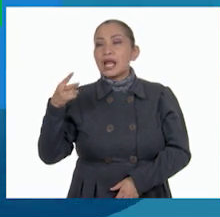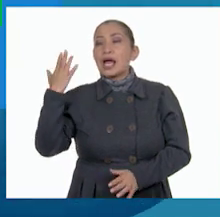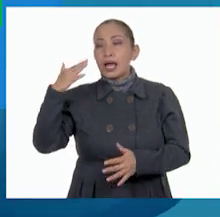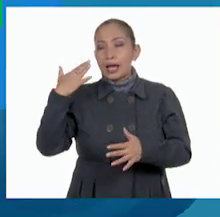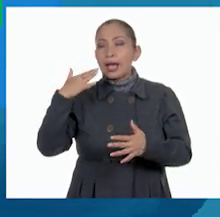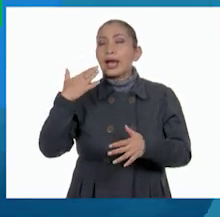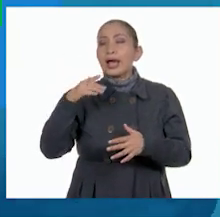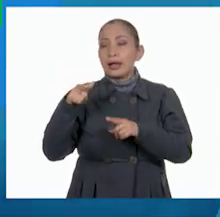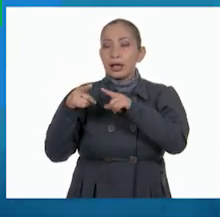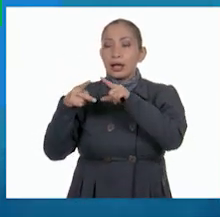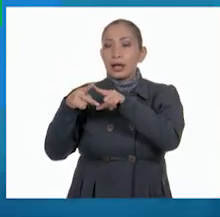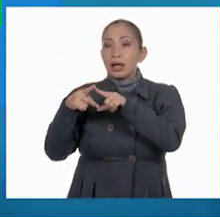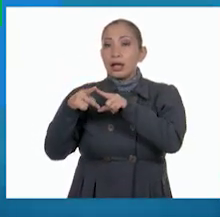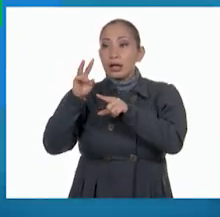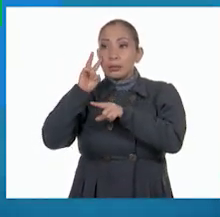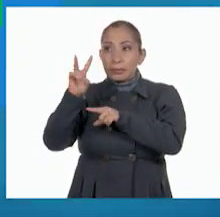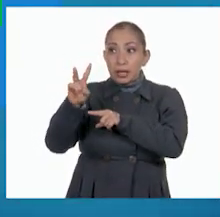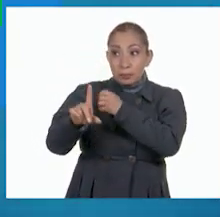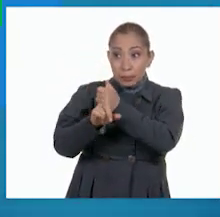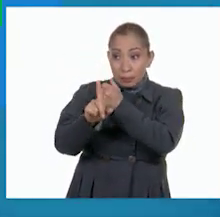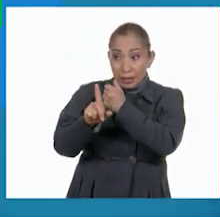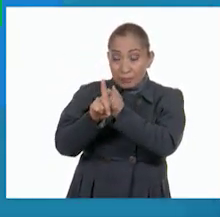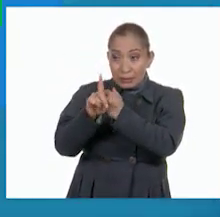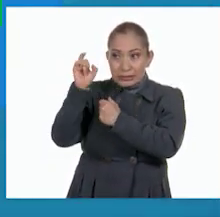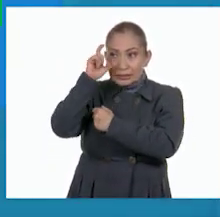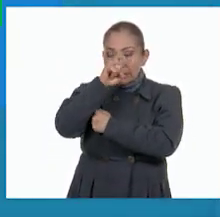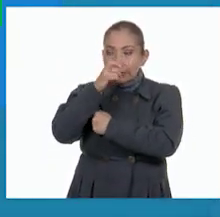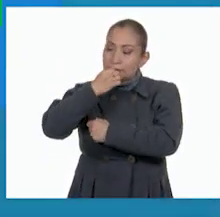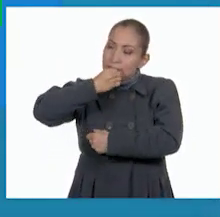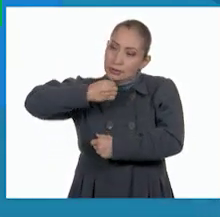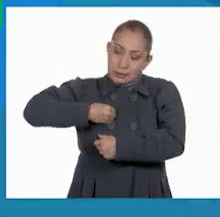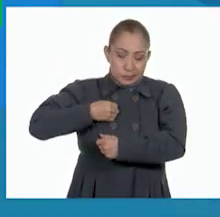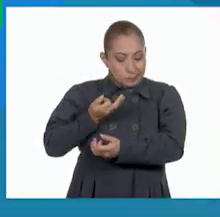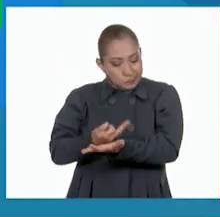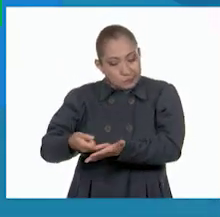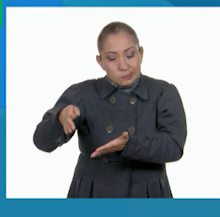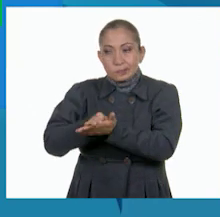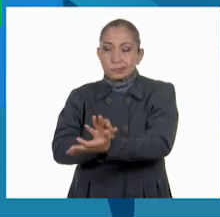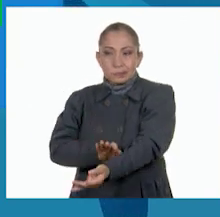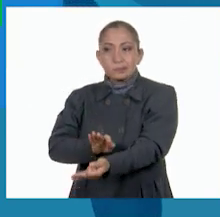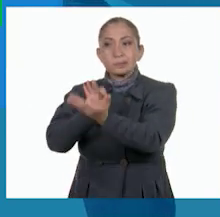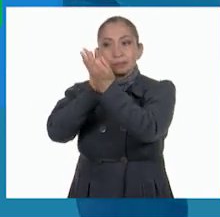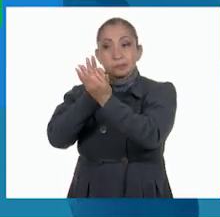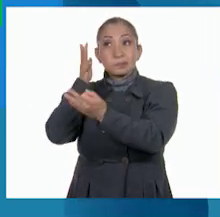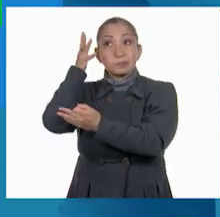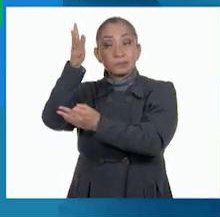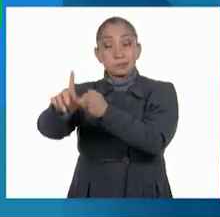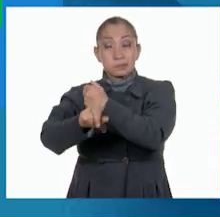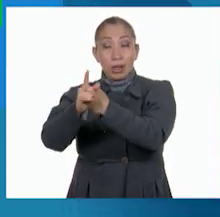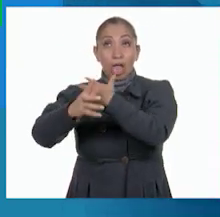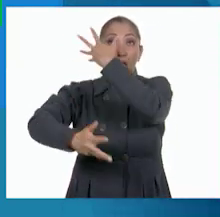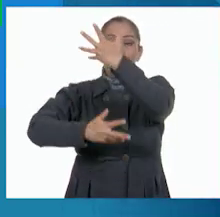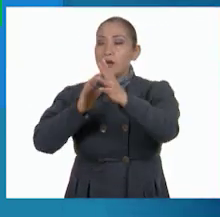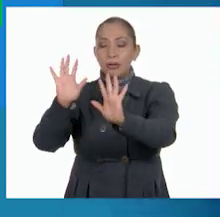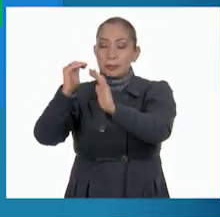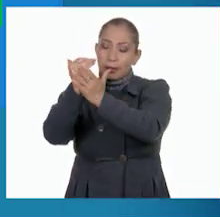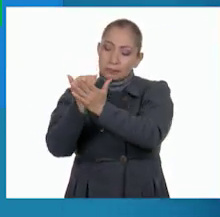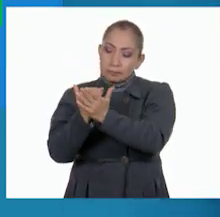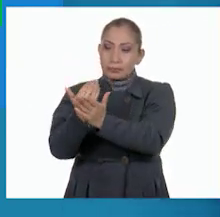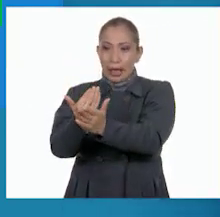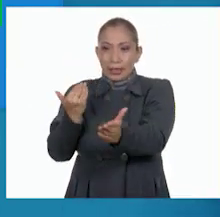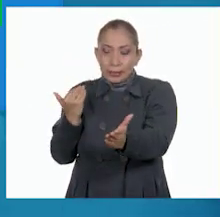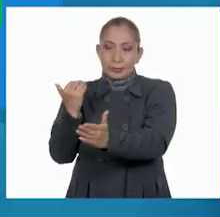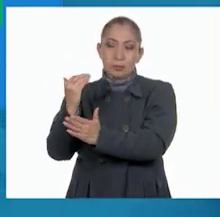Ya. Creo que sería afrontar una situación difícil e inevitable para que no empeore, pues más, ¿no?